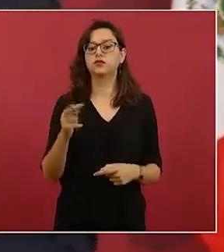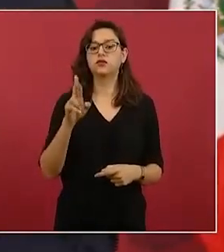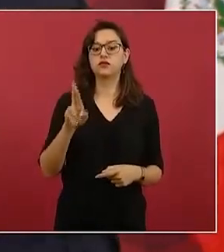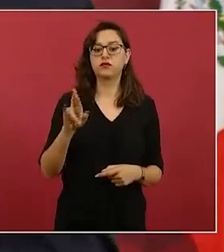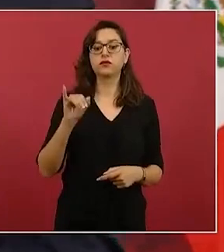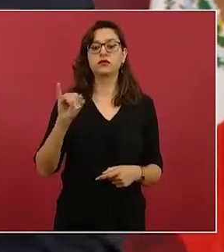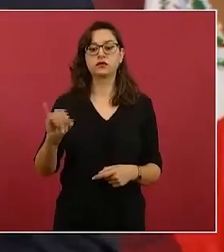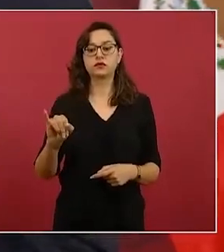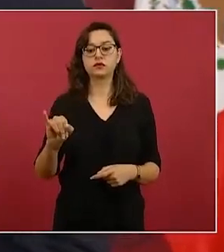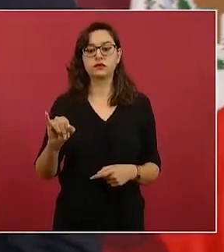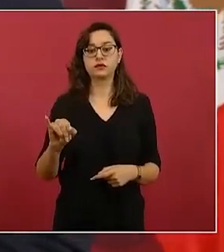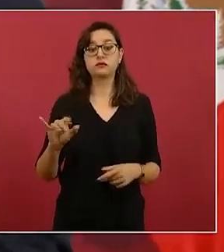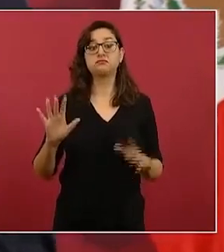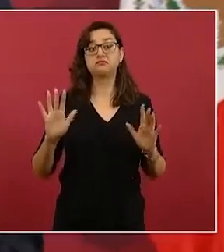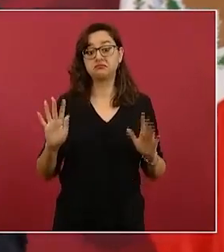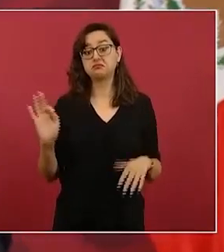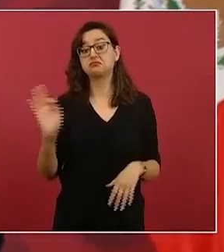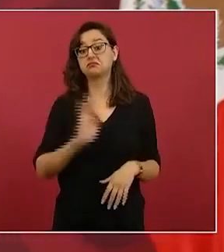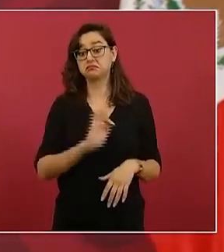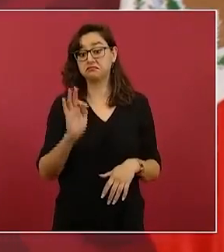y en una de esas hasta del PAN,